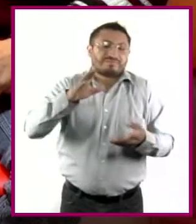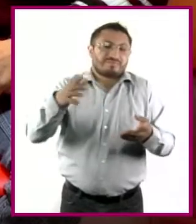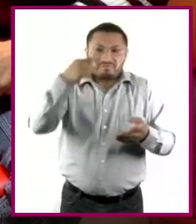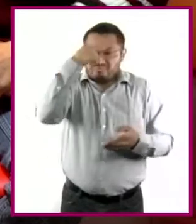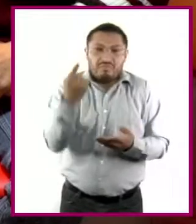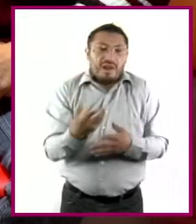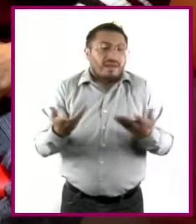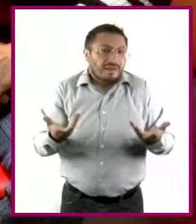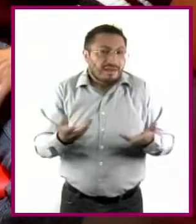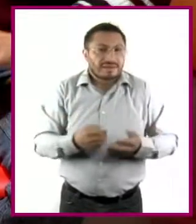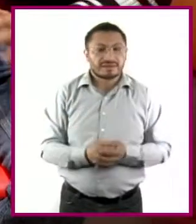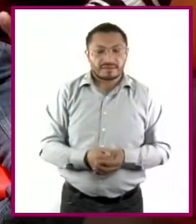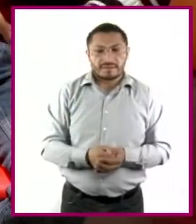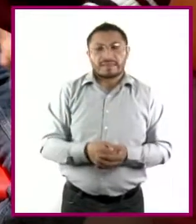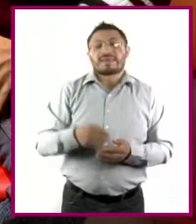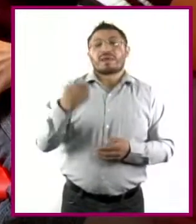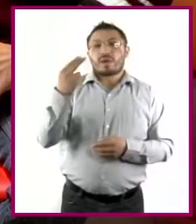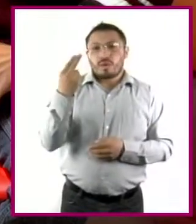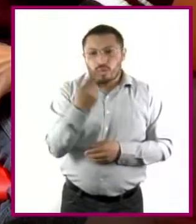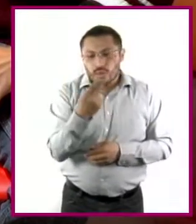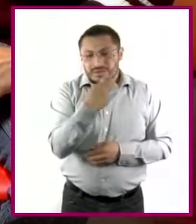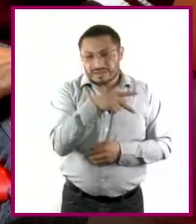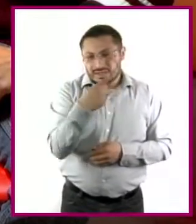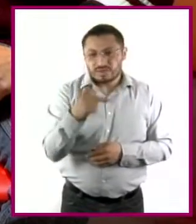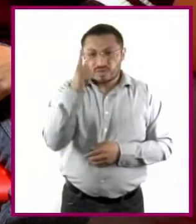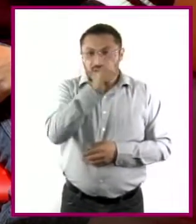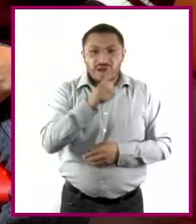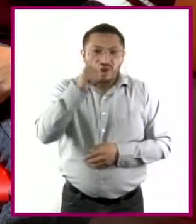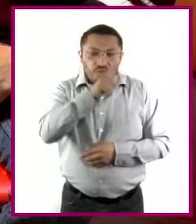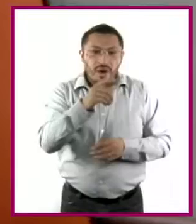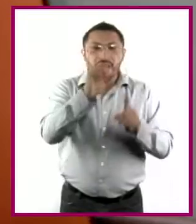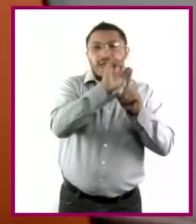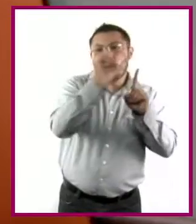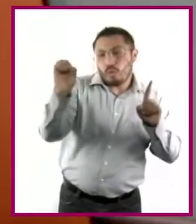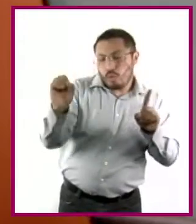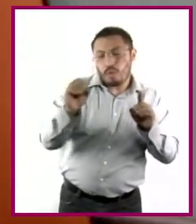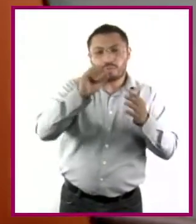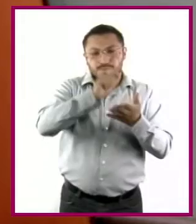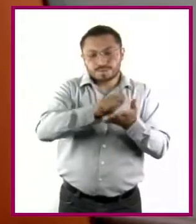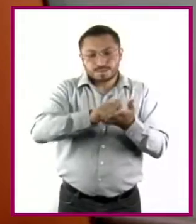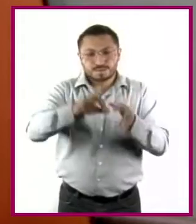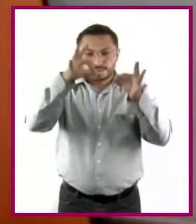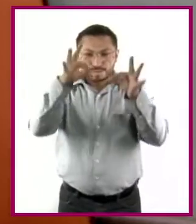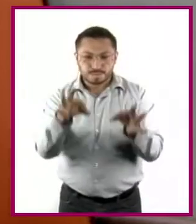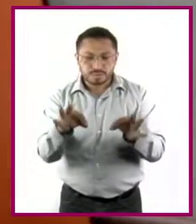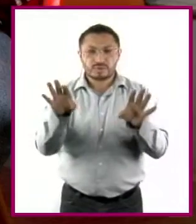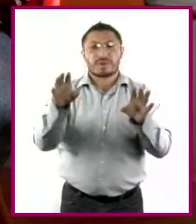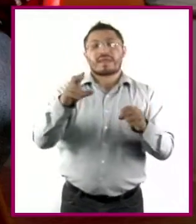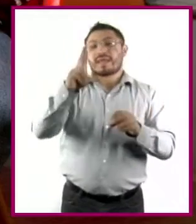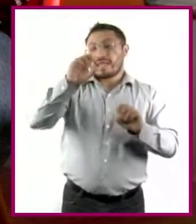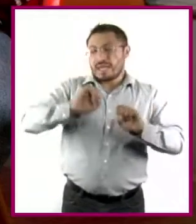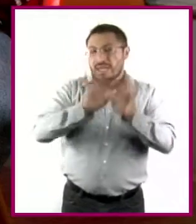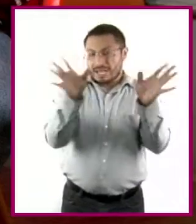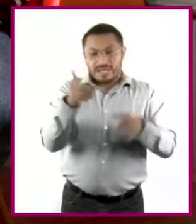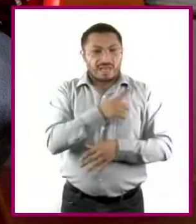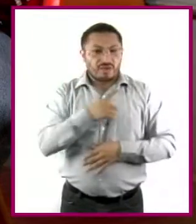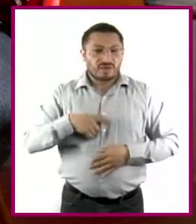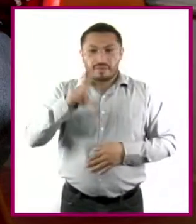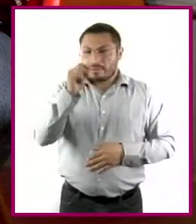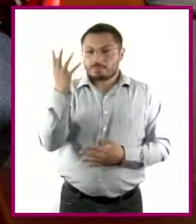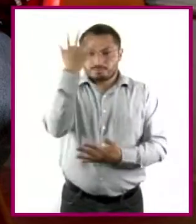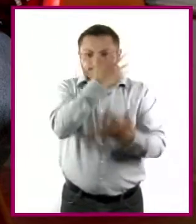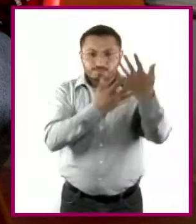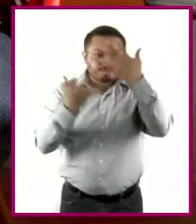a ortografía y sintaxis. Además, se recomienda un estilo claro y directo que no deje lugar a confusiones. Puede tener